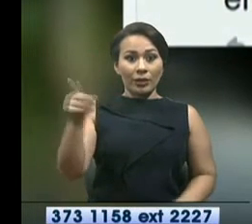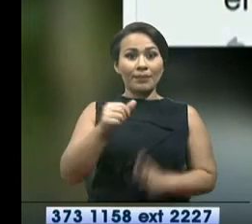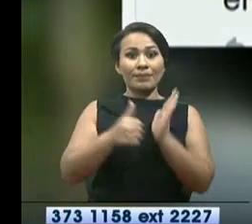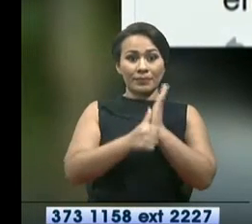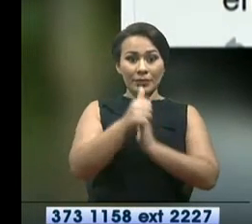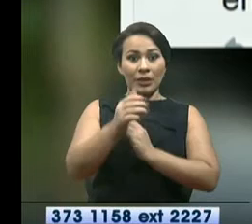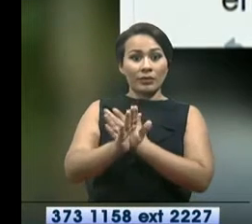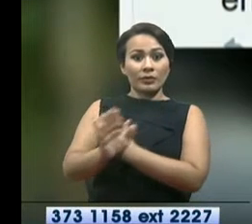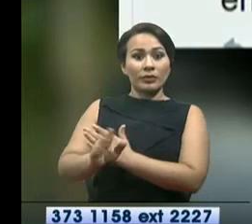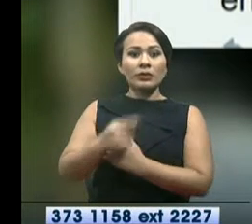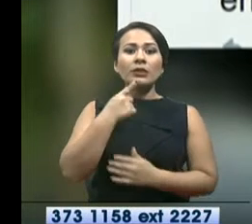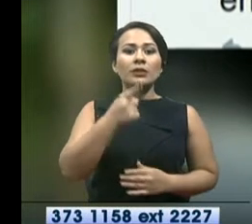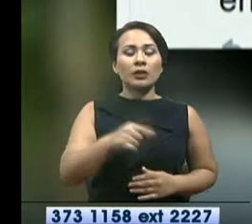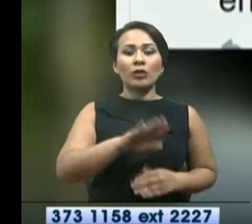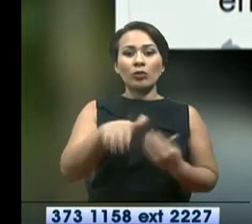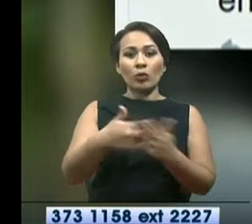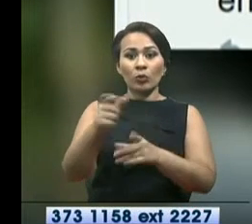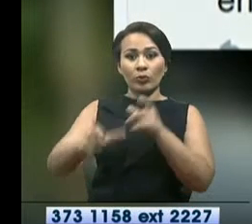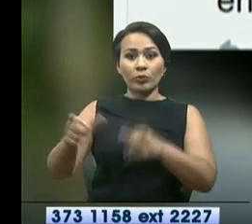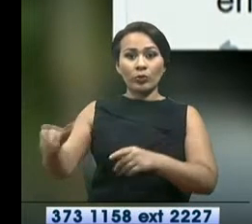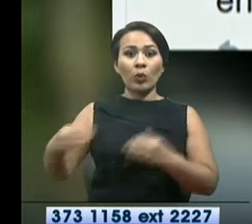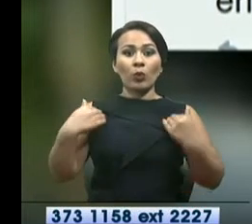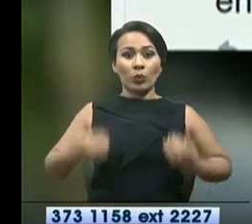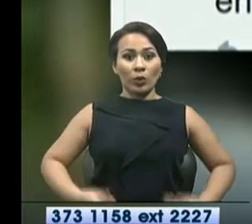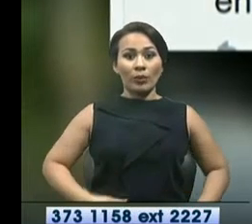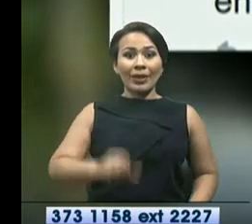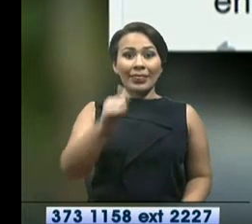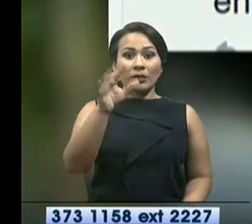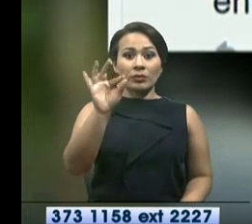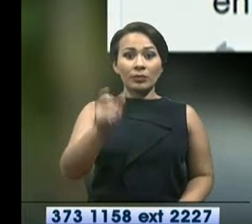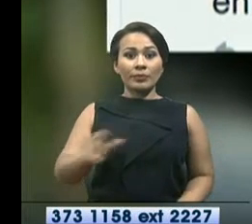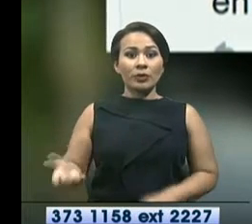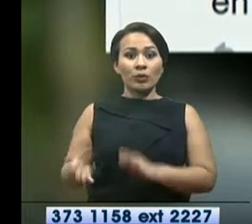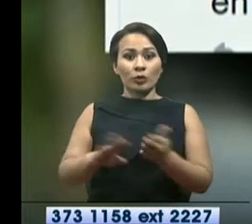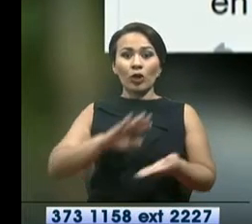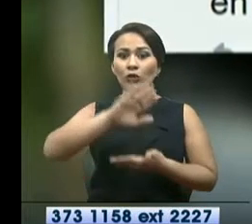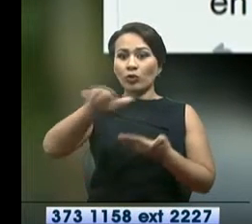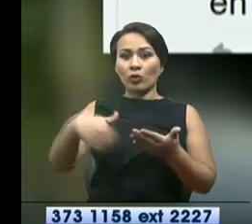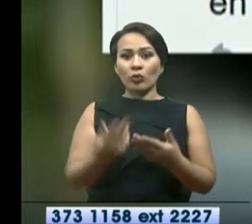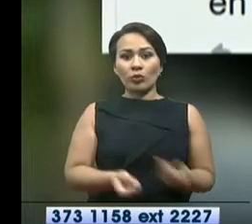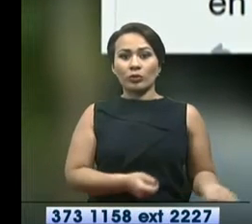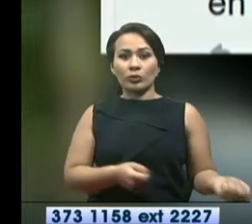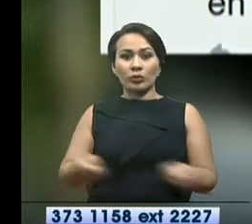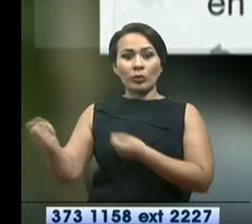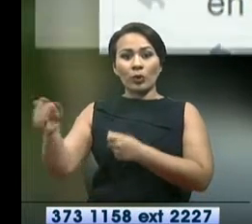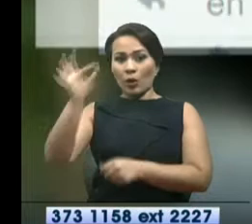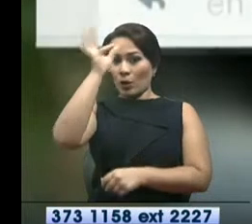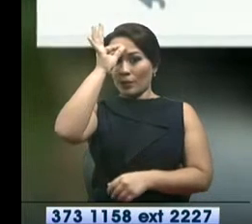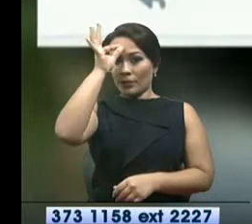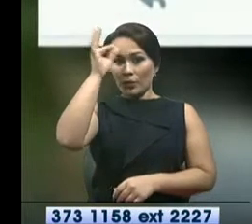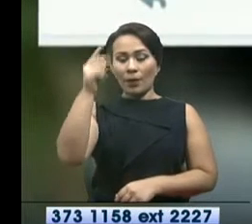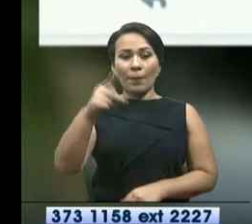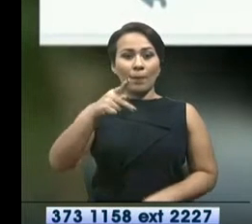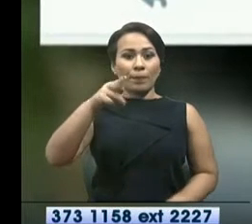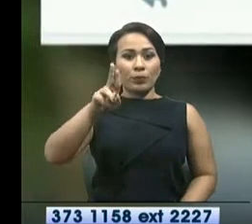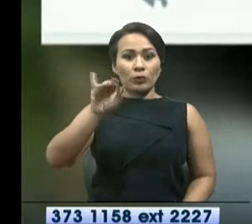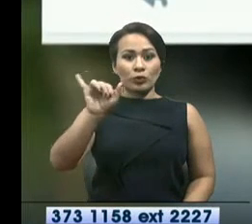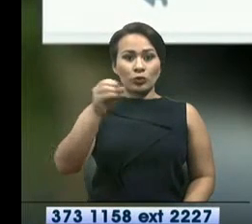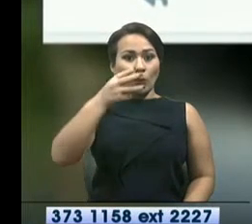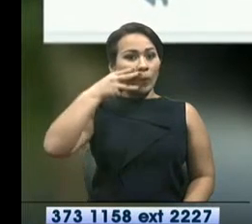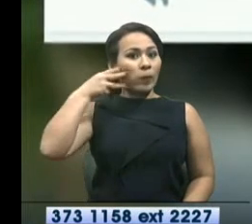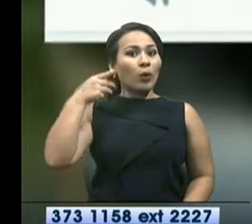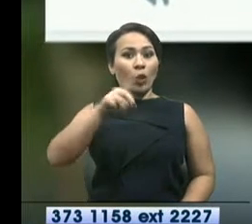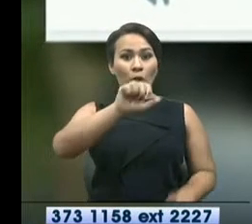están siendo evacuados y esperamos que en una hora estén todos en el Hospital Puyo. Arroba Pepe